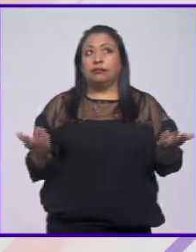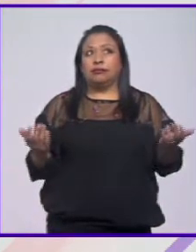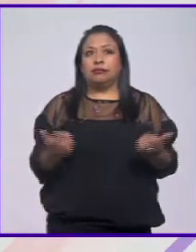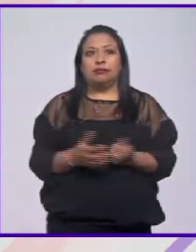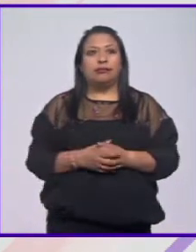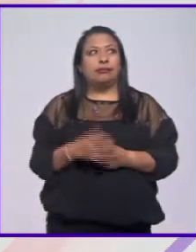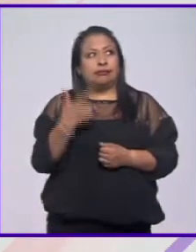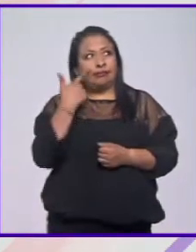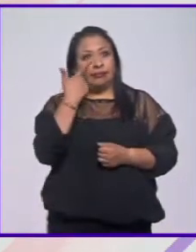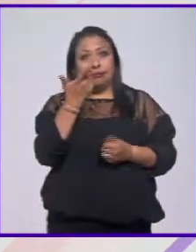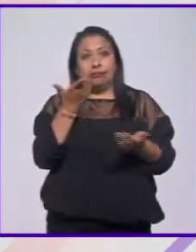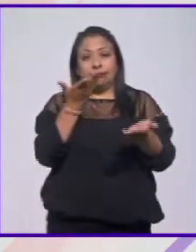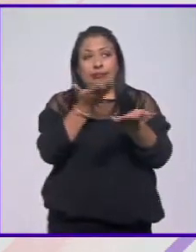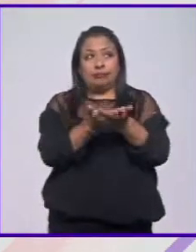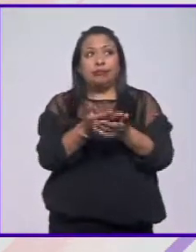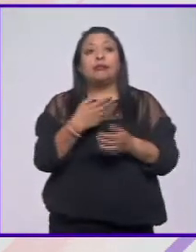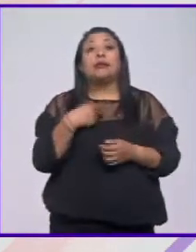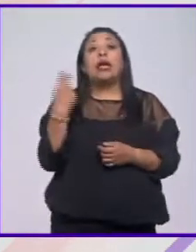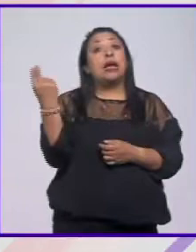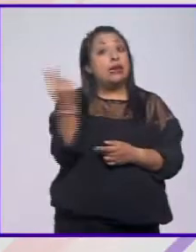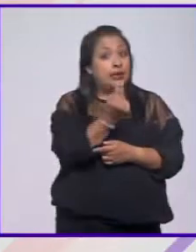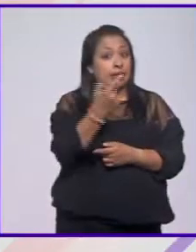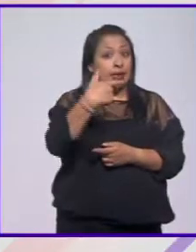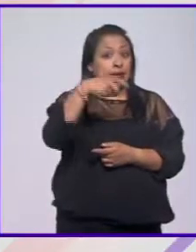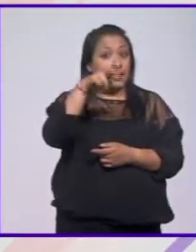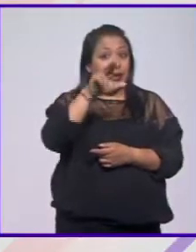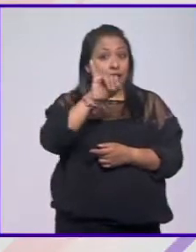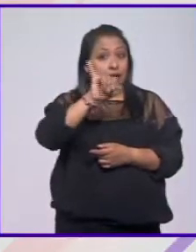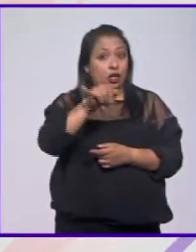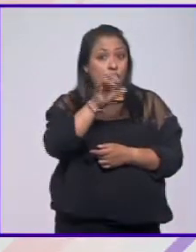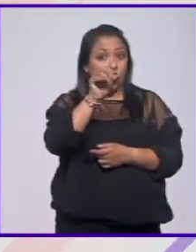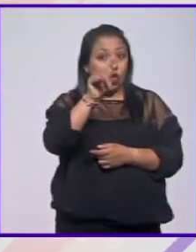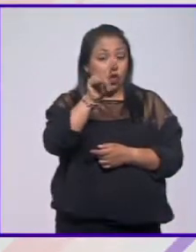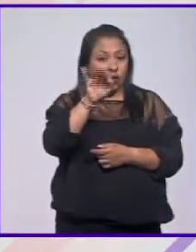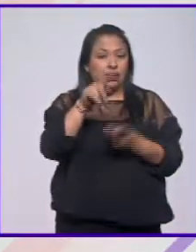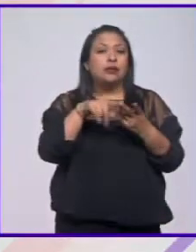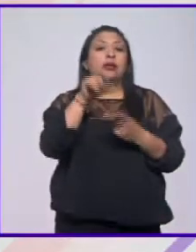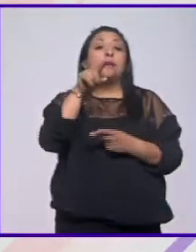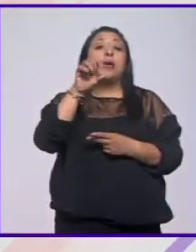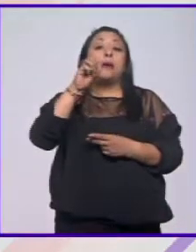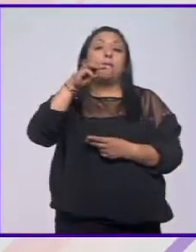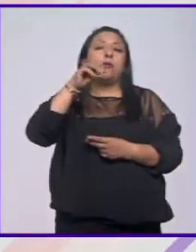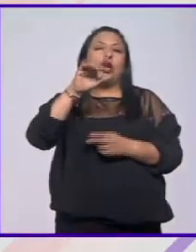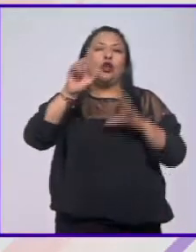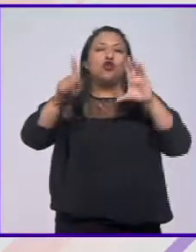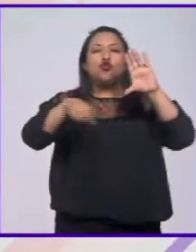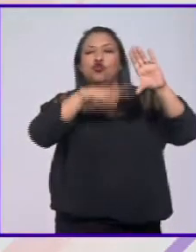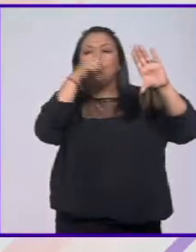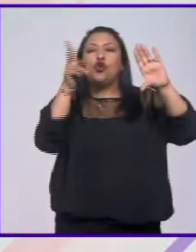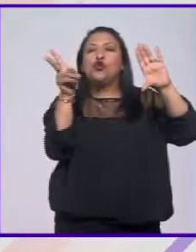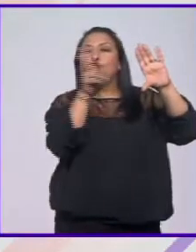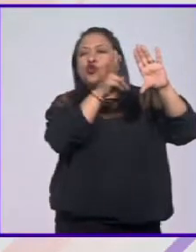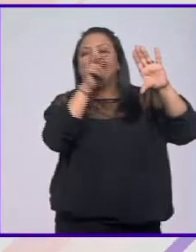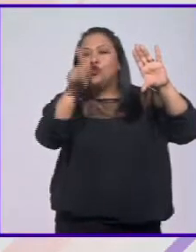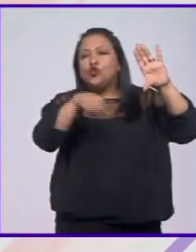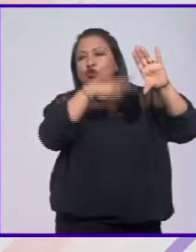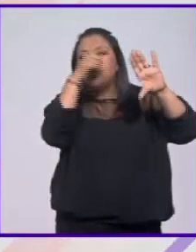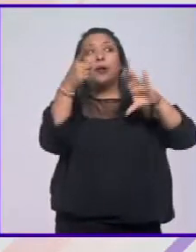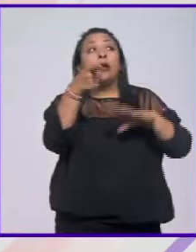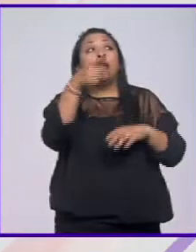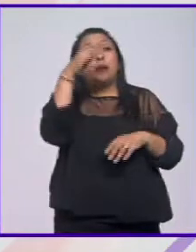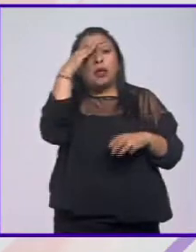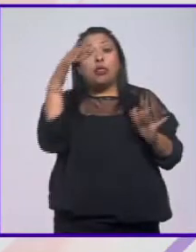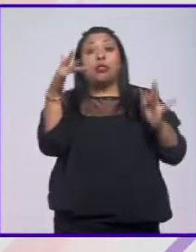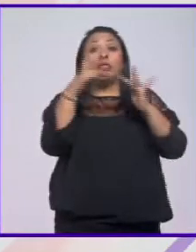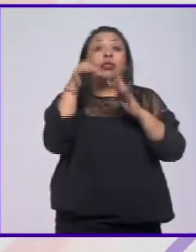Vaya. Ahí está la Necesitamos Quijotes, ¿eh? Mucha atención. Y molinos, a veces también son molinos de viento, claro que sí. ¿Qué les parece si